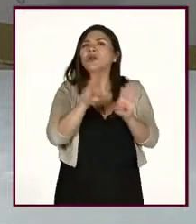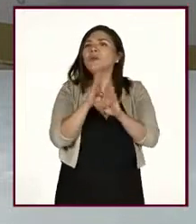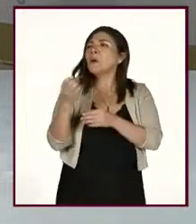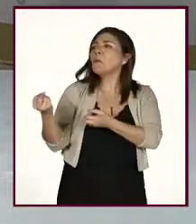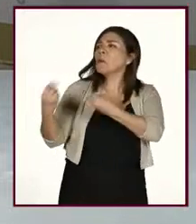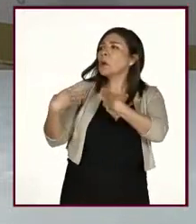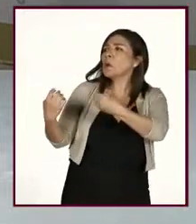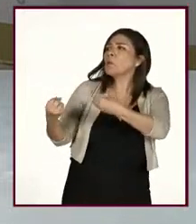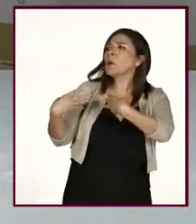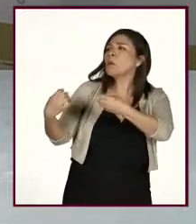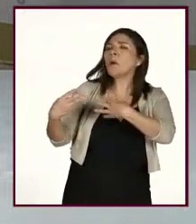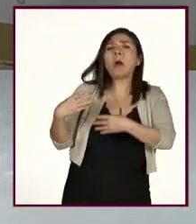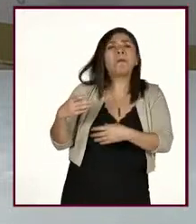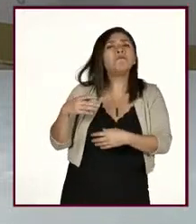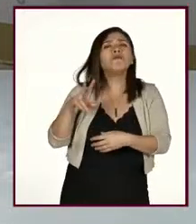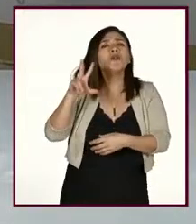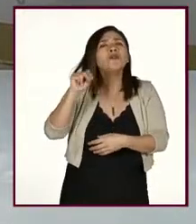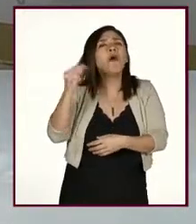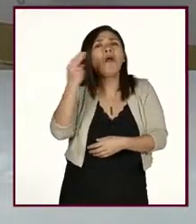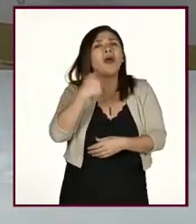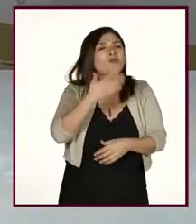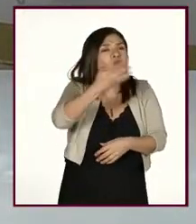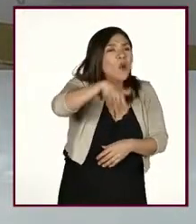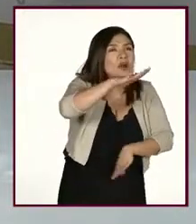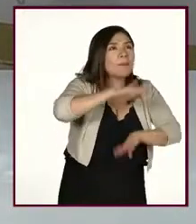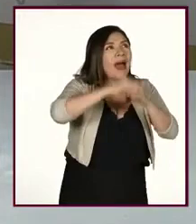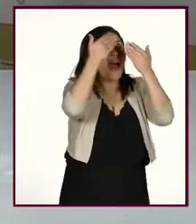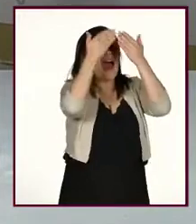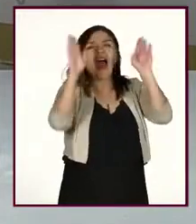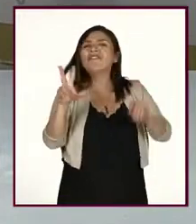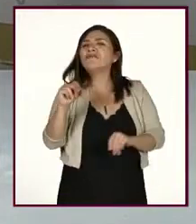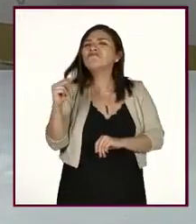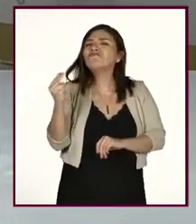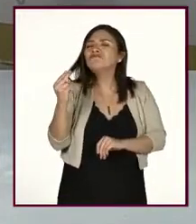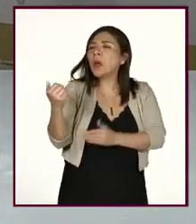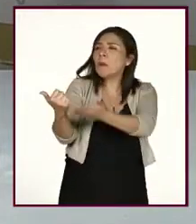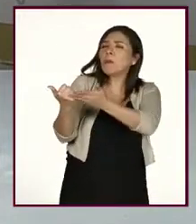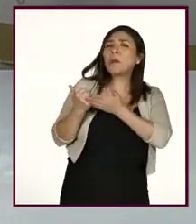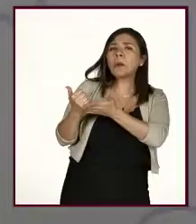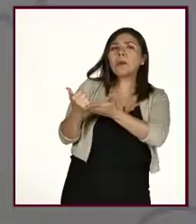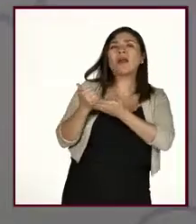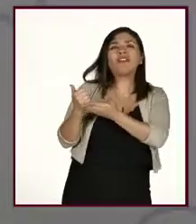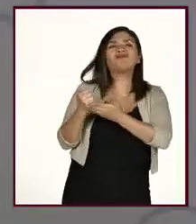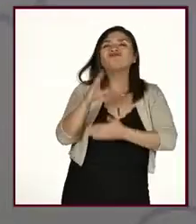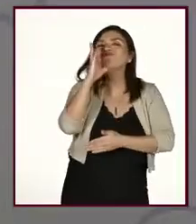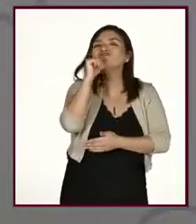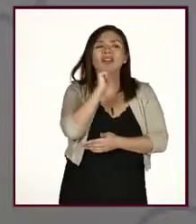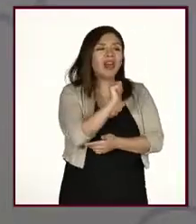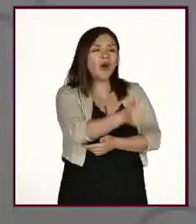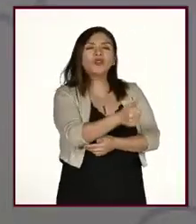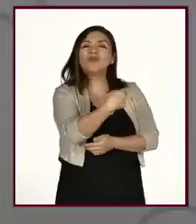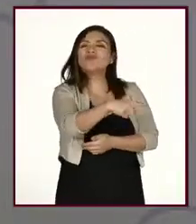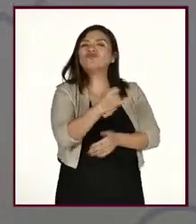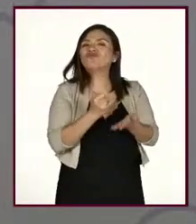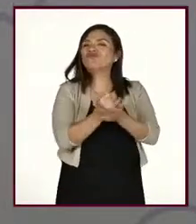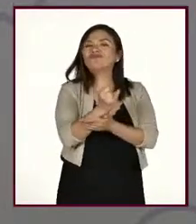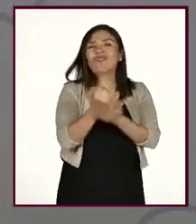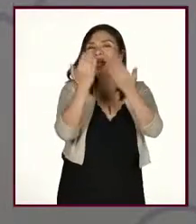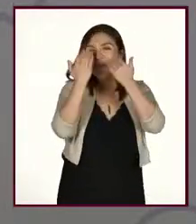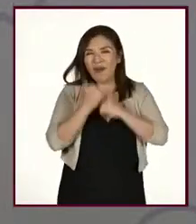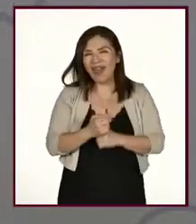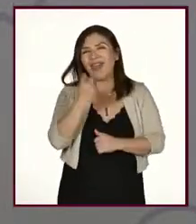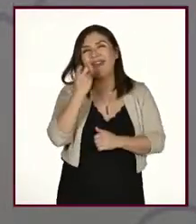creando herramientas propias para explorar el mundo, ¿no?, y ser autónomo. Entonces eso es un importante. Otro tipo